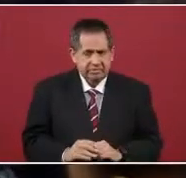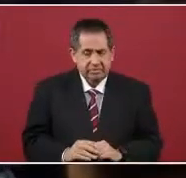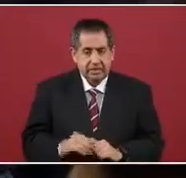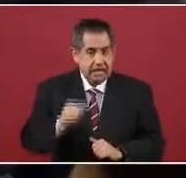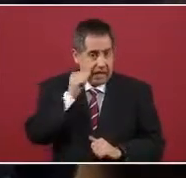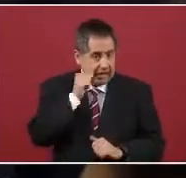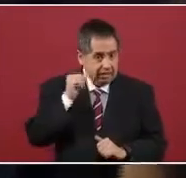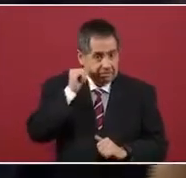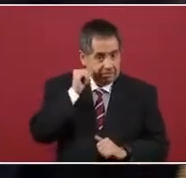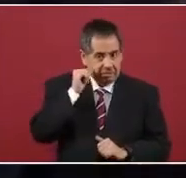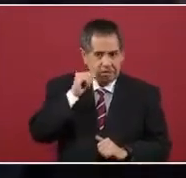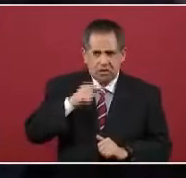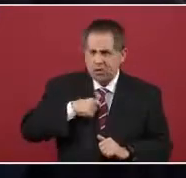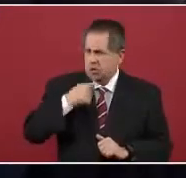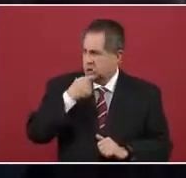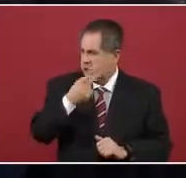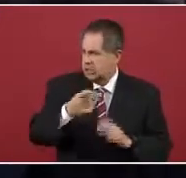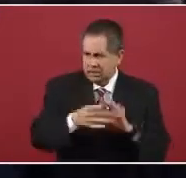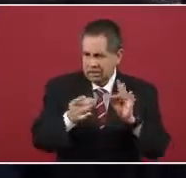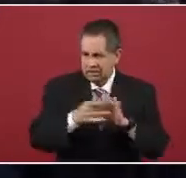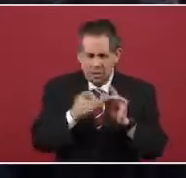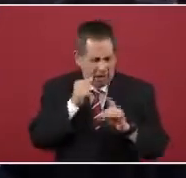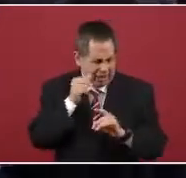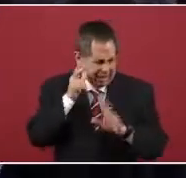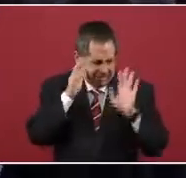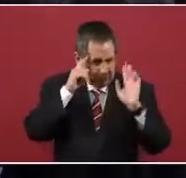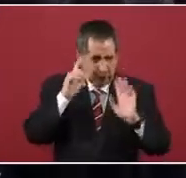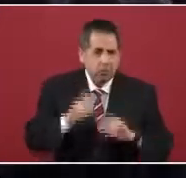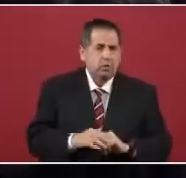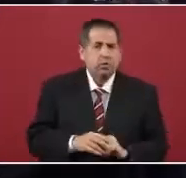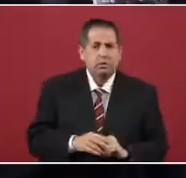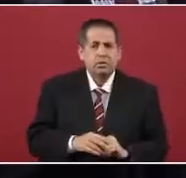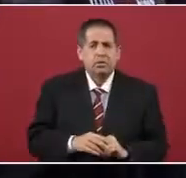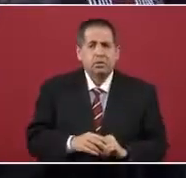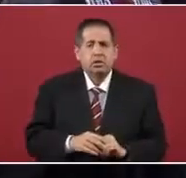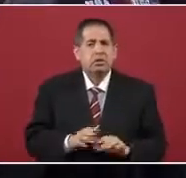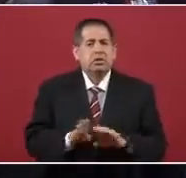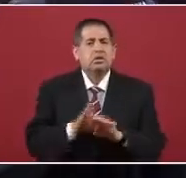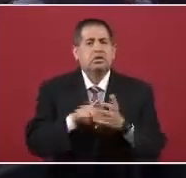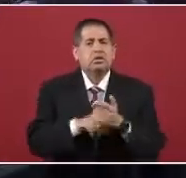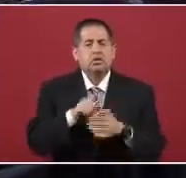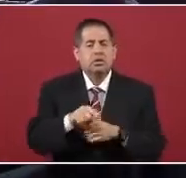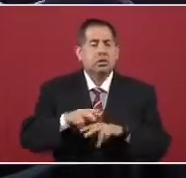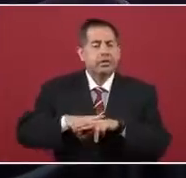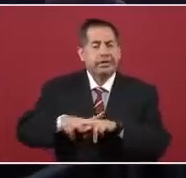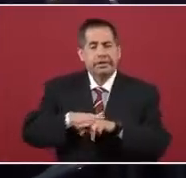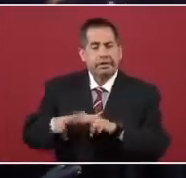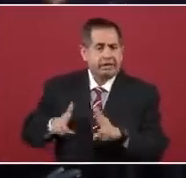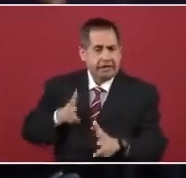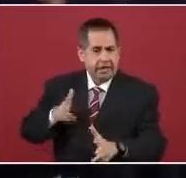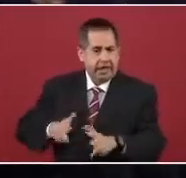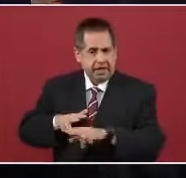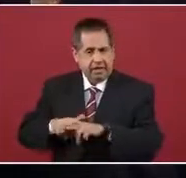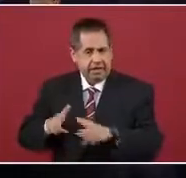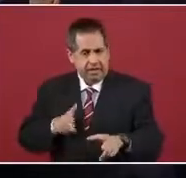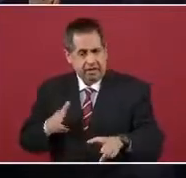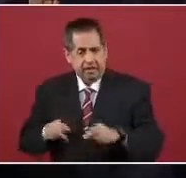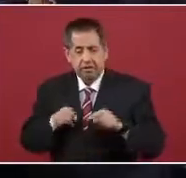Ayer yo les comentaba, o antier, de lo del tren de